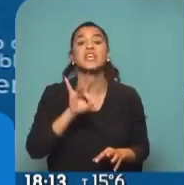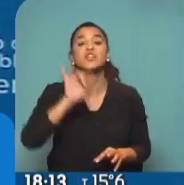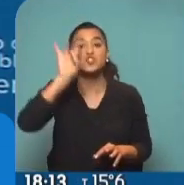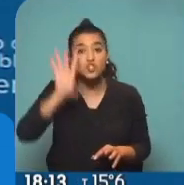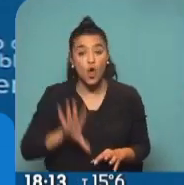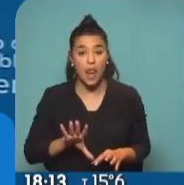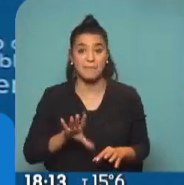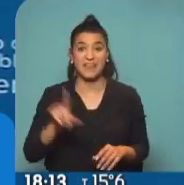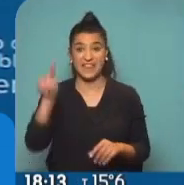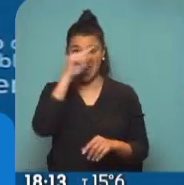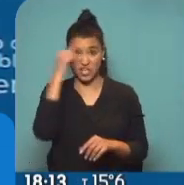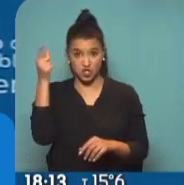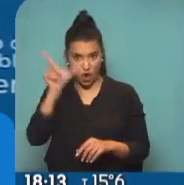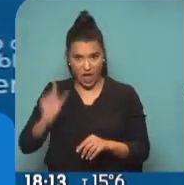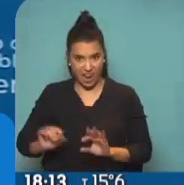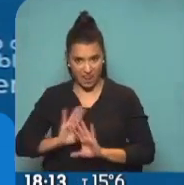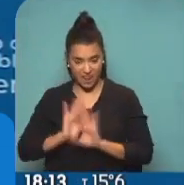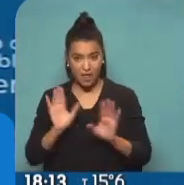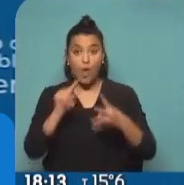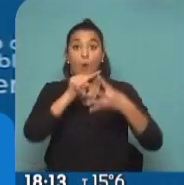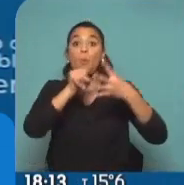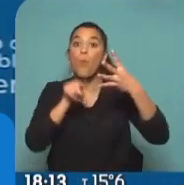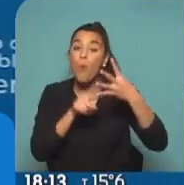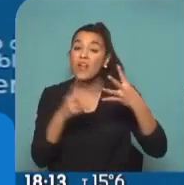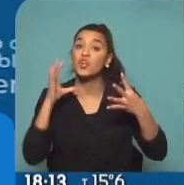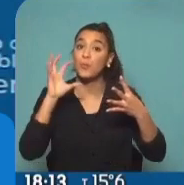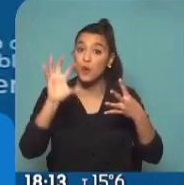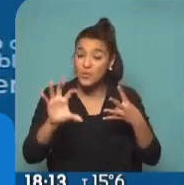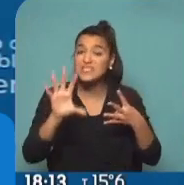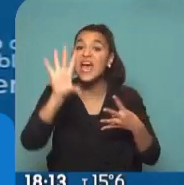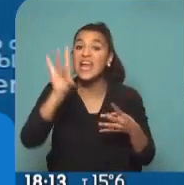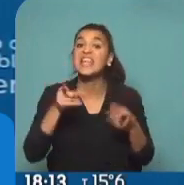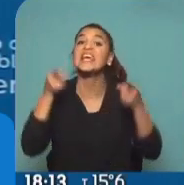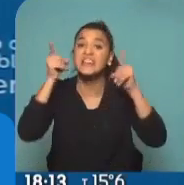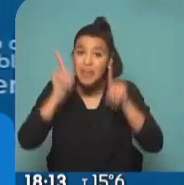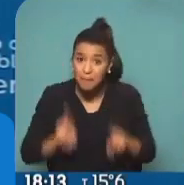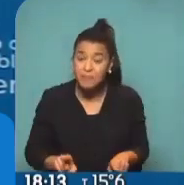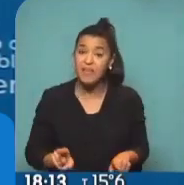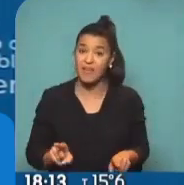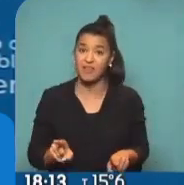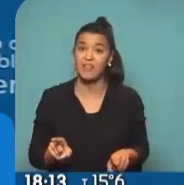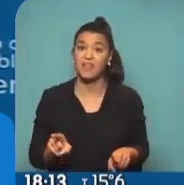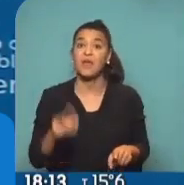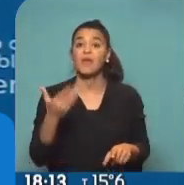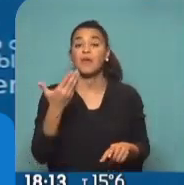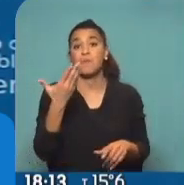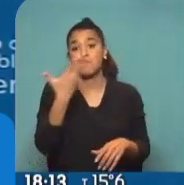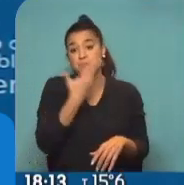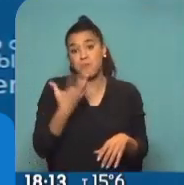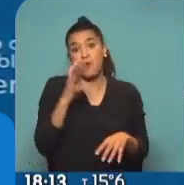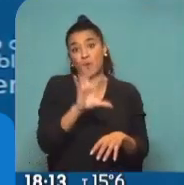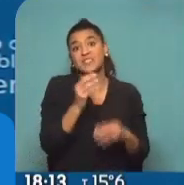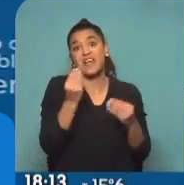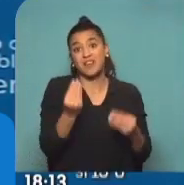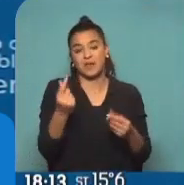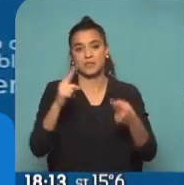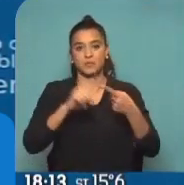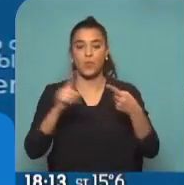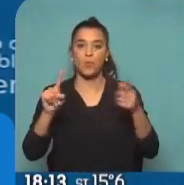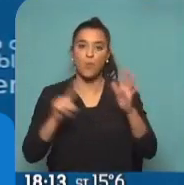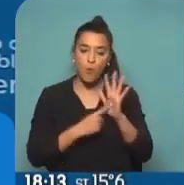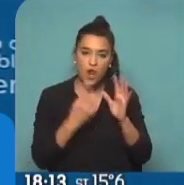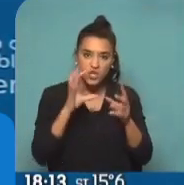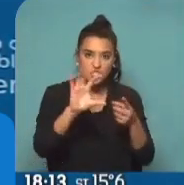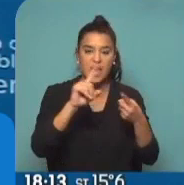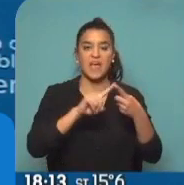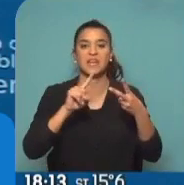las categorías nacionales. Hay 4 provincias que eligen también las categorías provinciales, esto es la Ciudad de Buenos Aires,